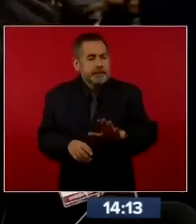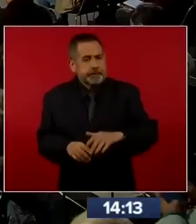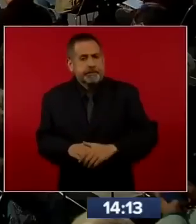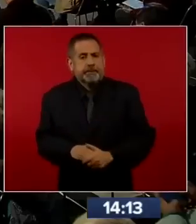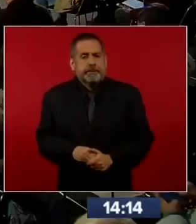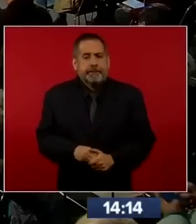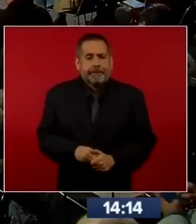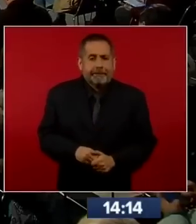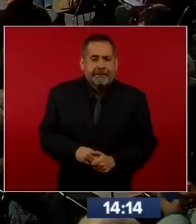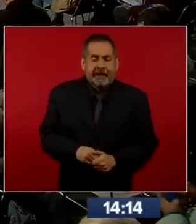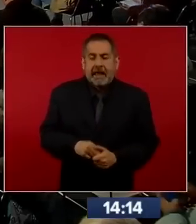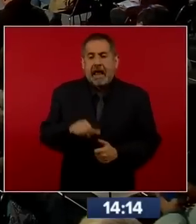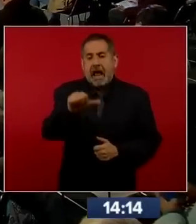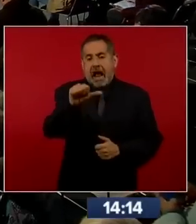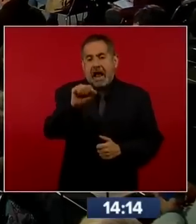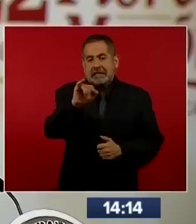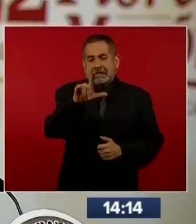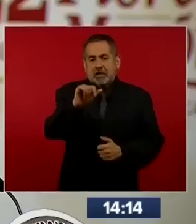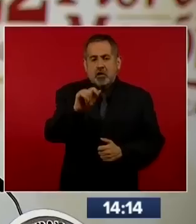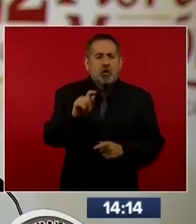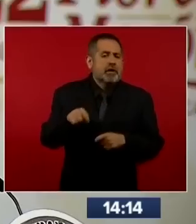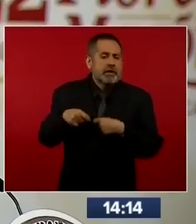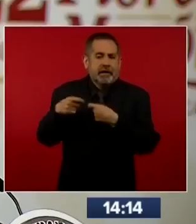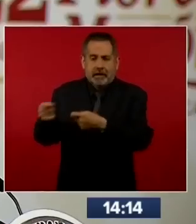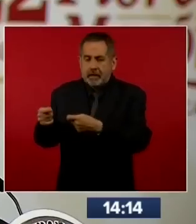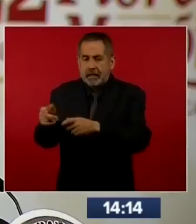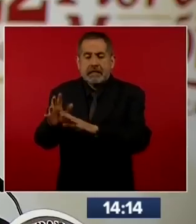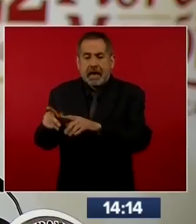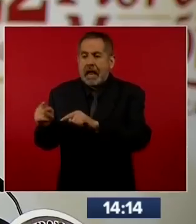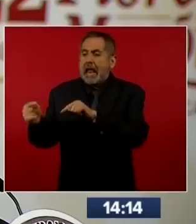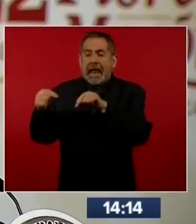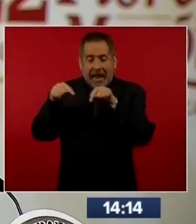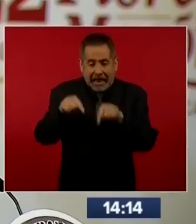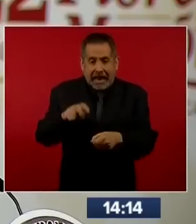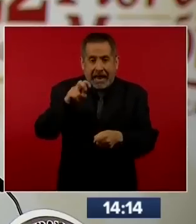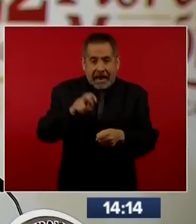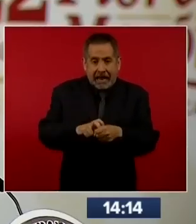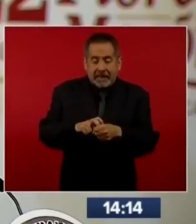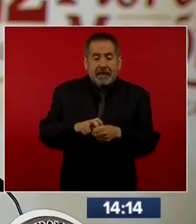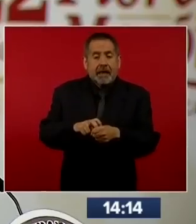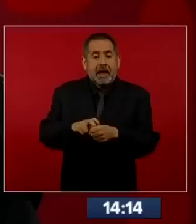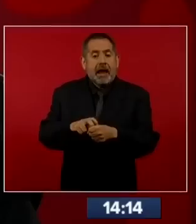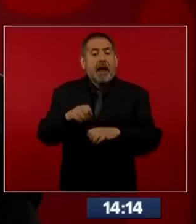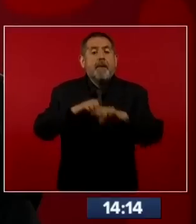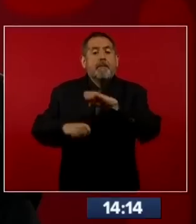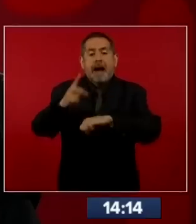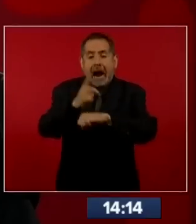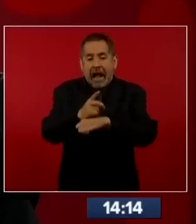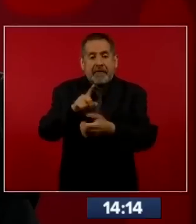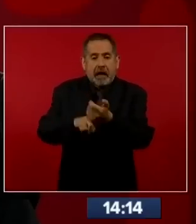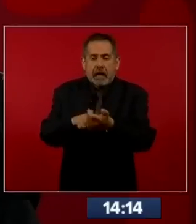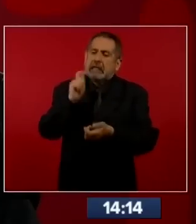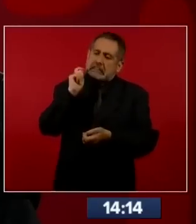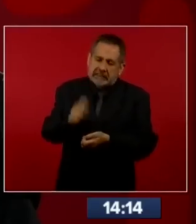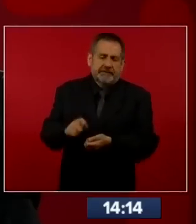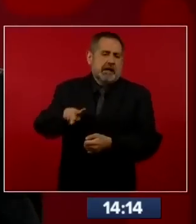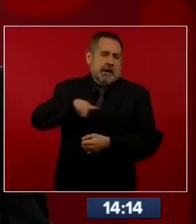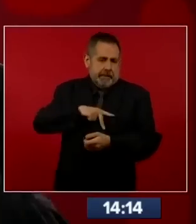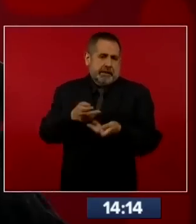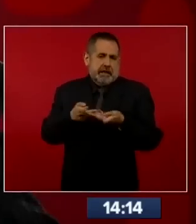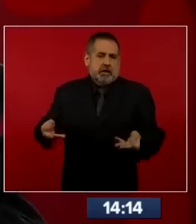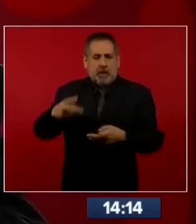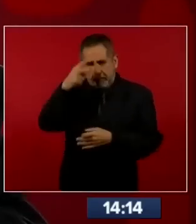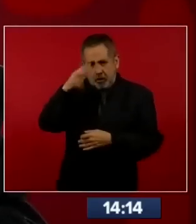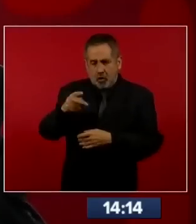El asilo ya se les concedió porque están en territorio mexicano, es decir, están en nuestra embajada. Y cuando están en la embajada